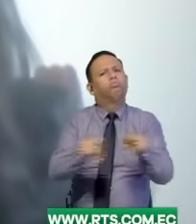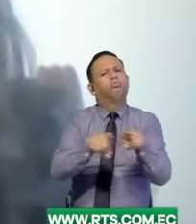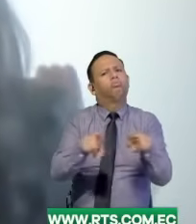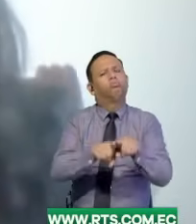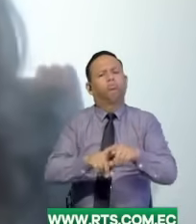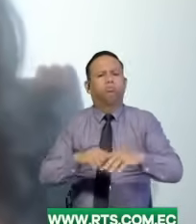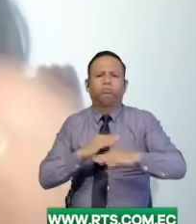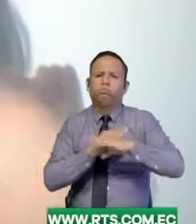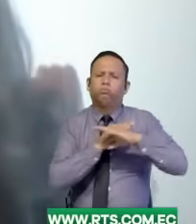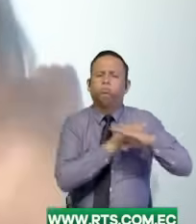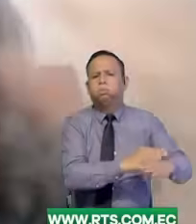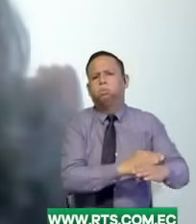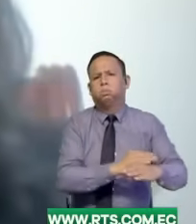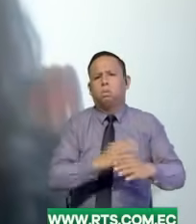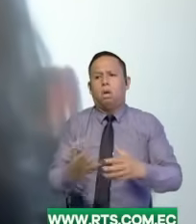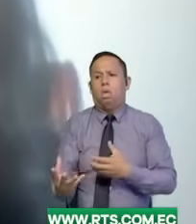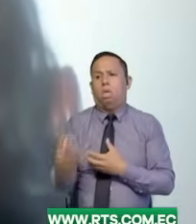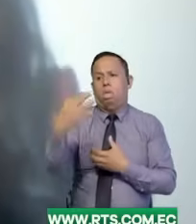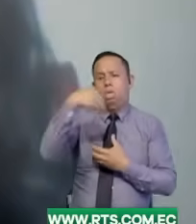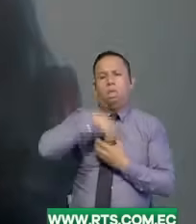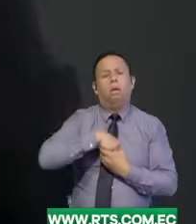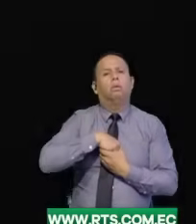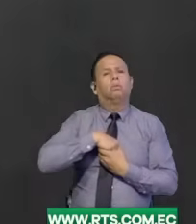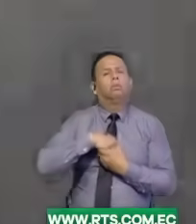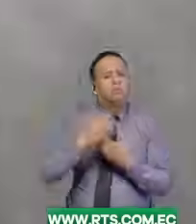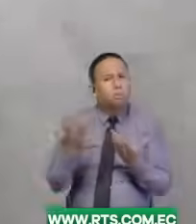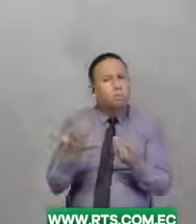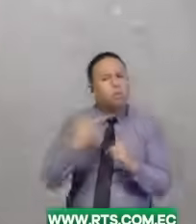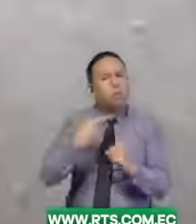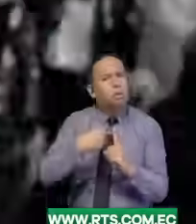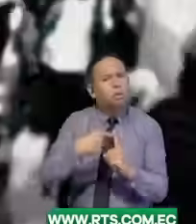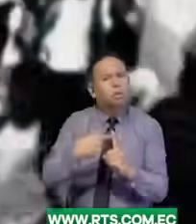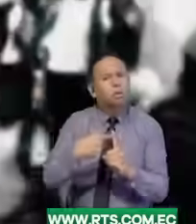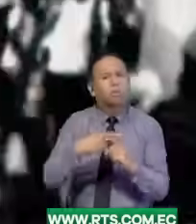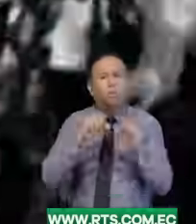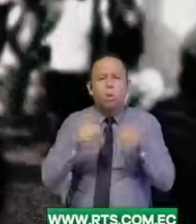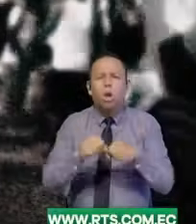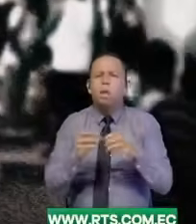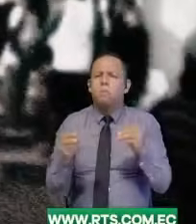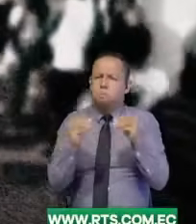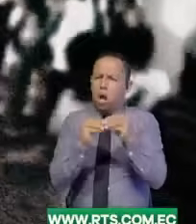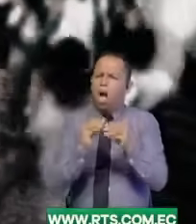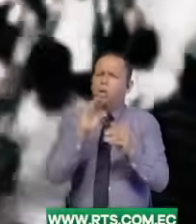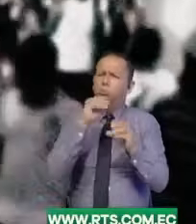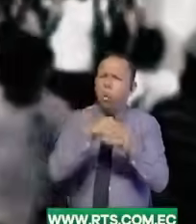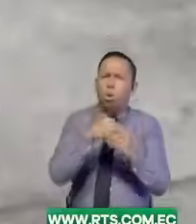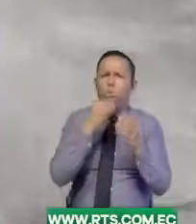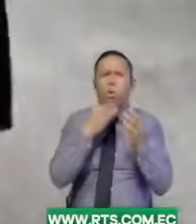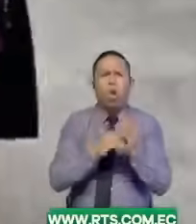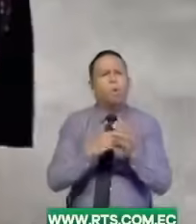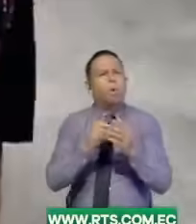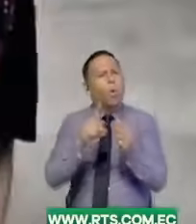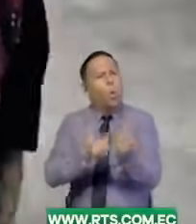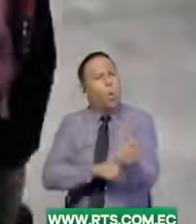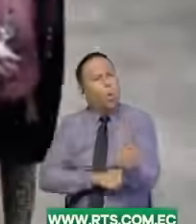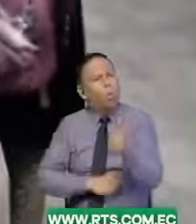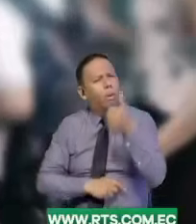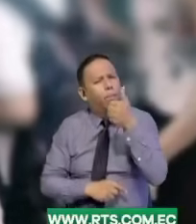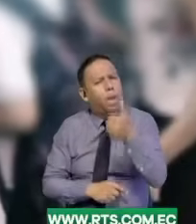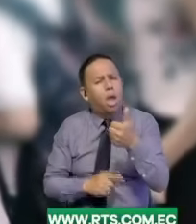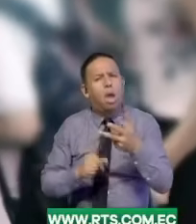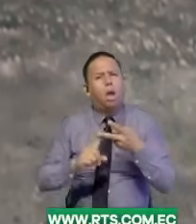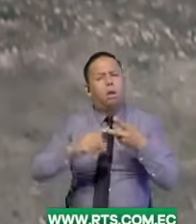chicos para poder mandar un mensaje adecuado. Y que regresen asignaturas como urbanidad, buenas costumbres y ética en los